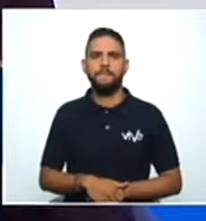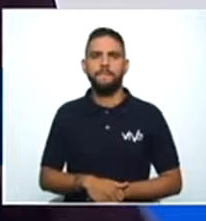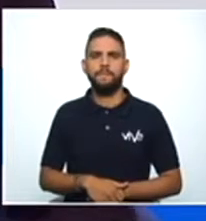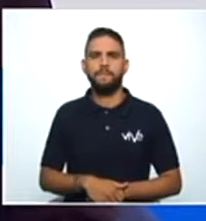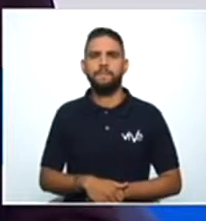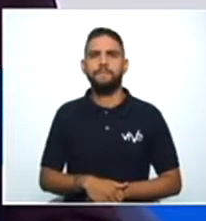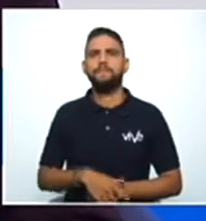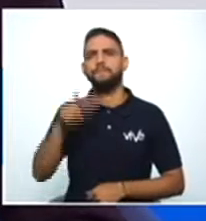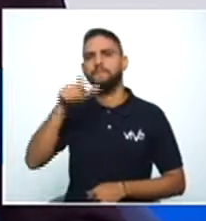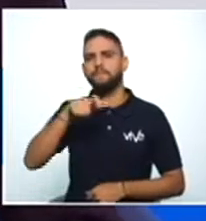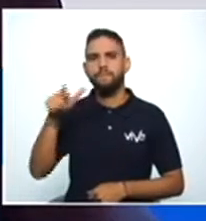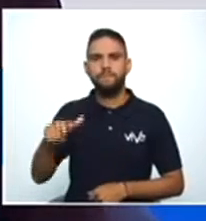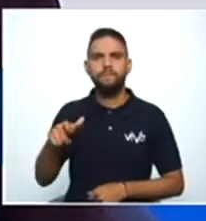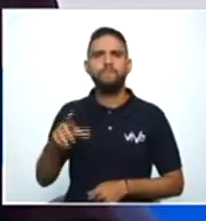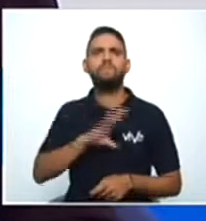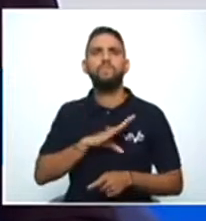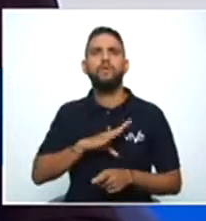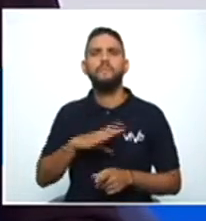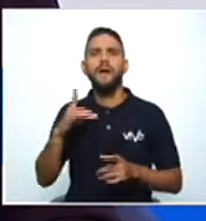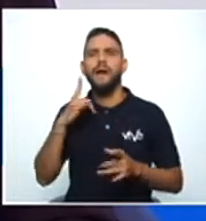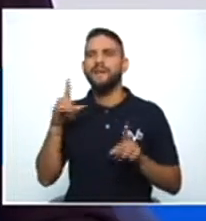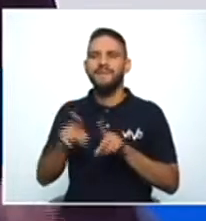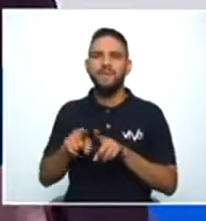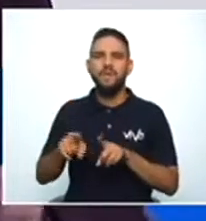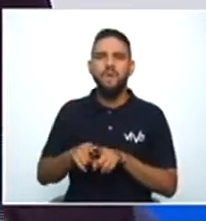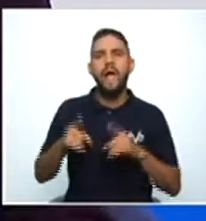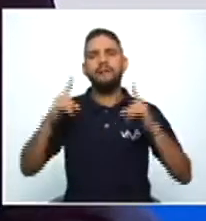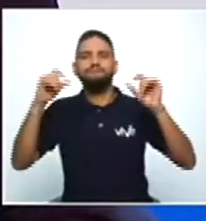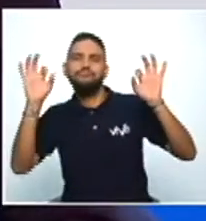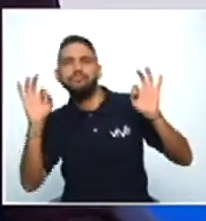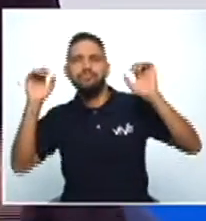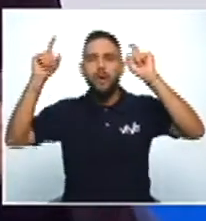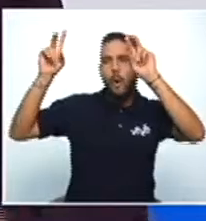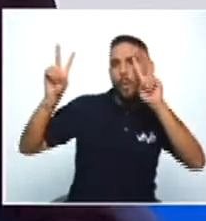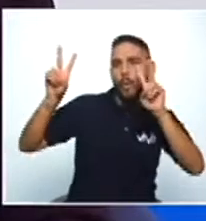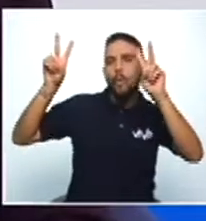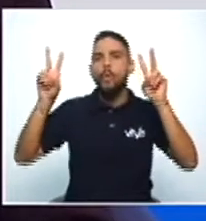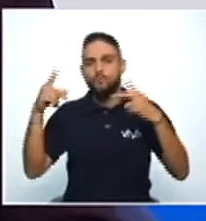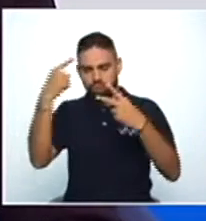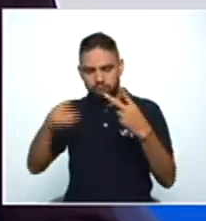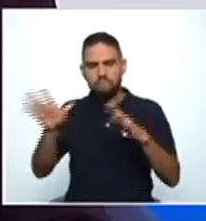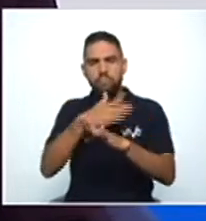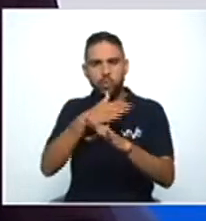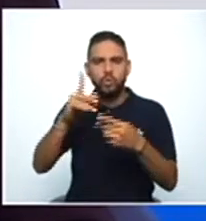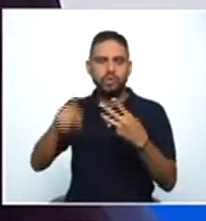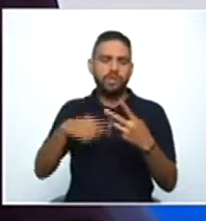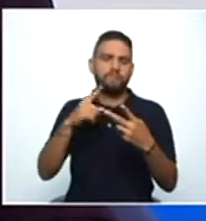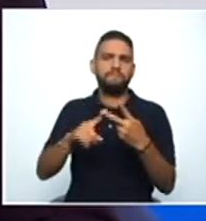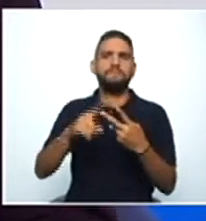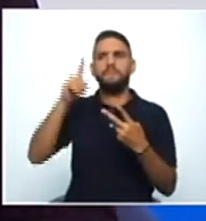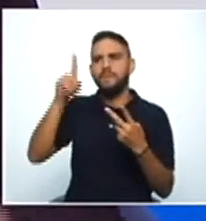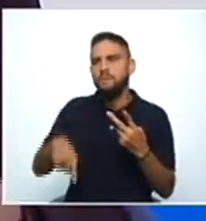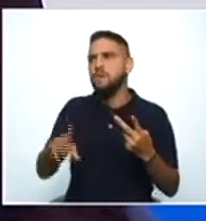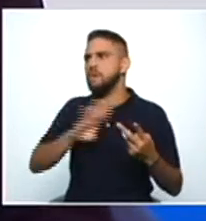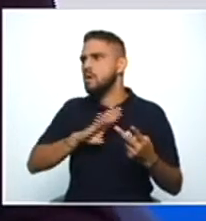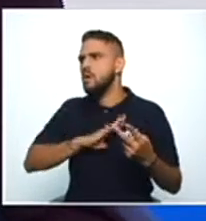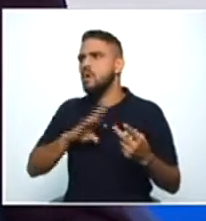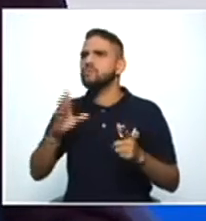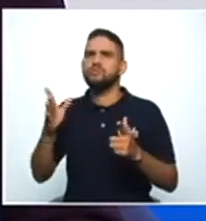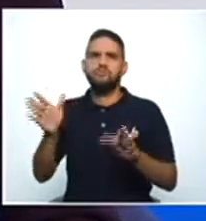de artistas como jacob a una agrupación de reggae venezolana estancia marcel moscú representante de la música tradicional venezolana